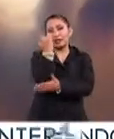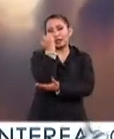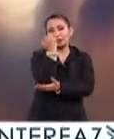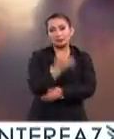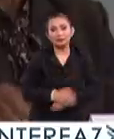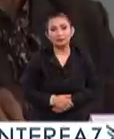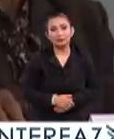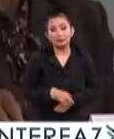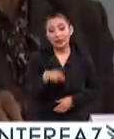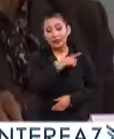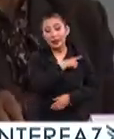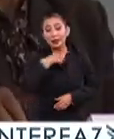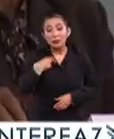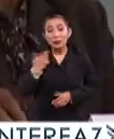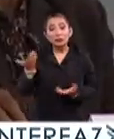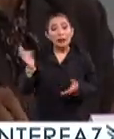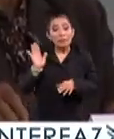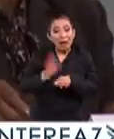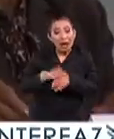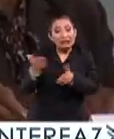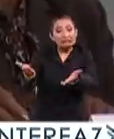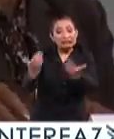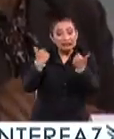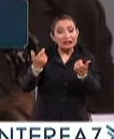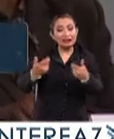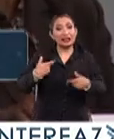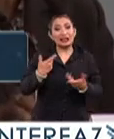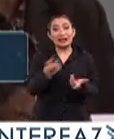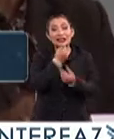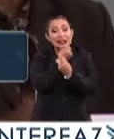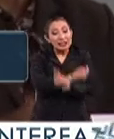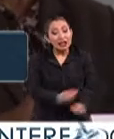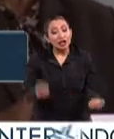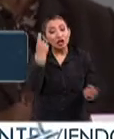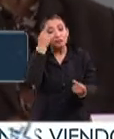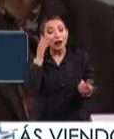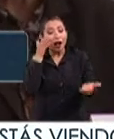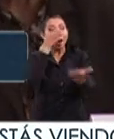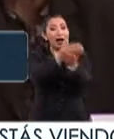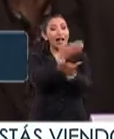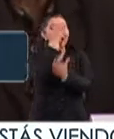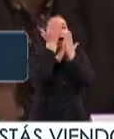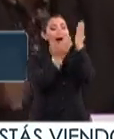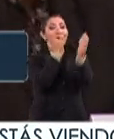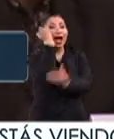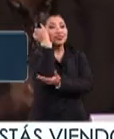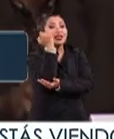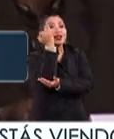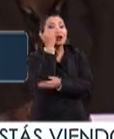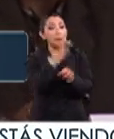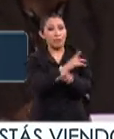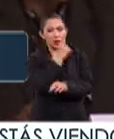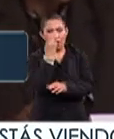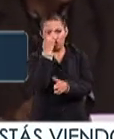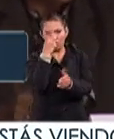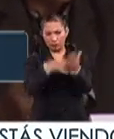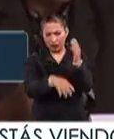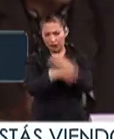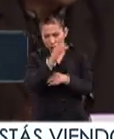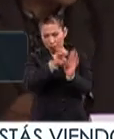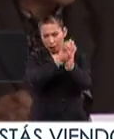preescolar. Mejorar la asistencia de la población en edad de cursar el preescolar, porque solo en